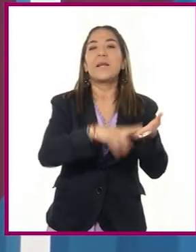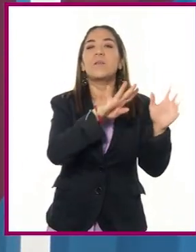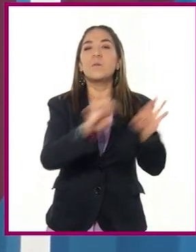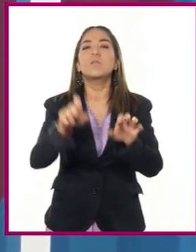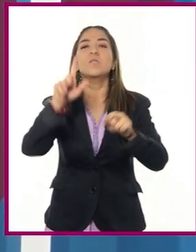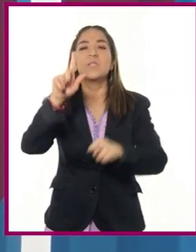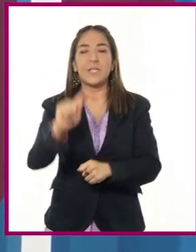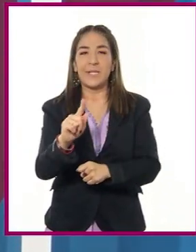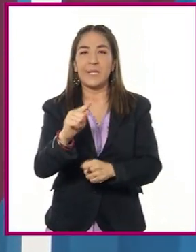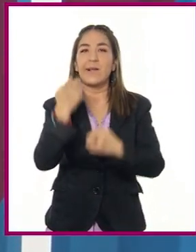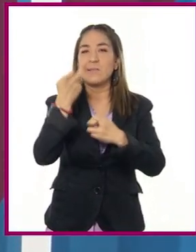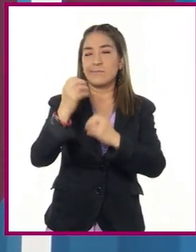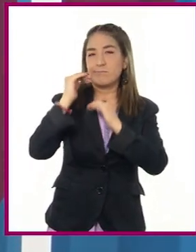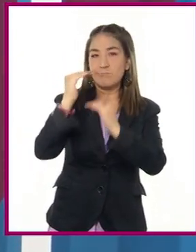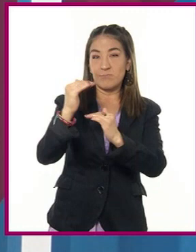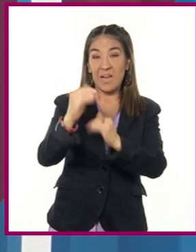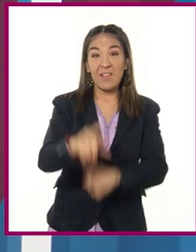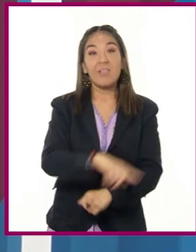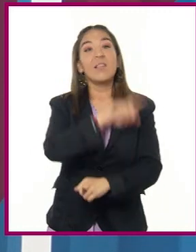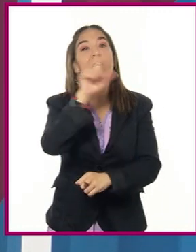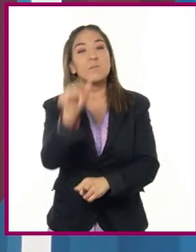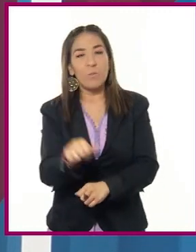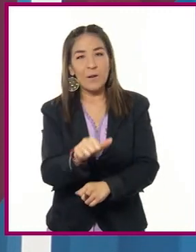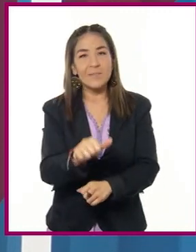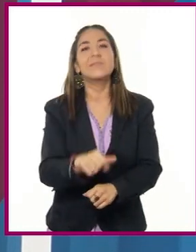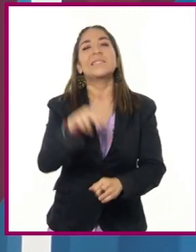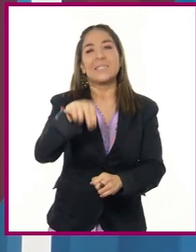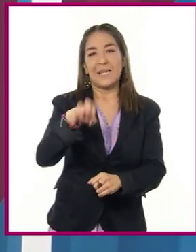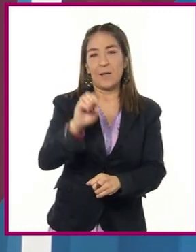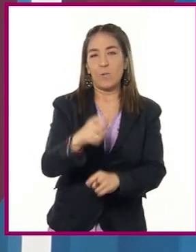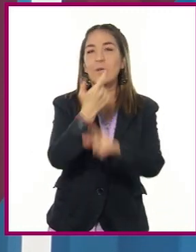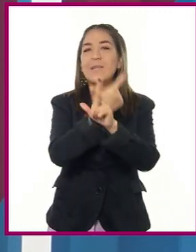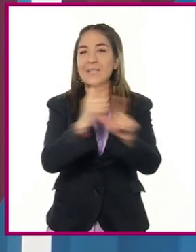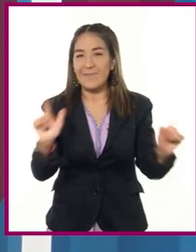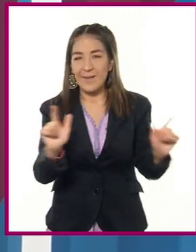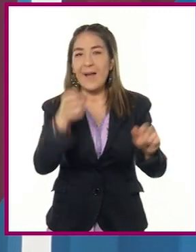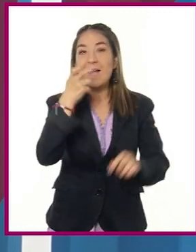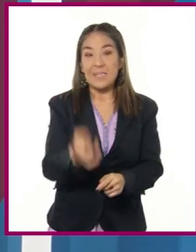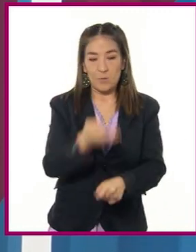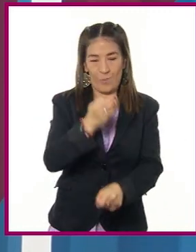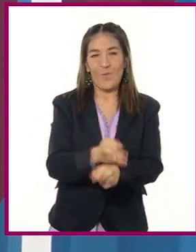a continuación viene el momento neoliberal en el que estamos,